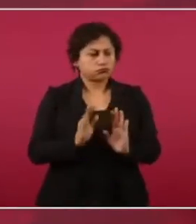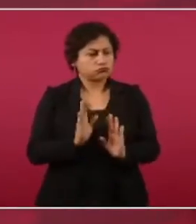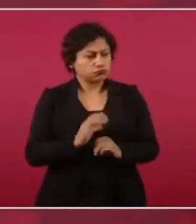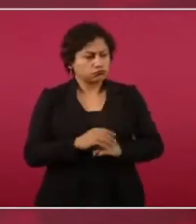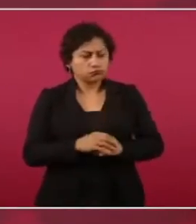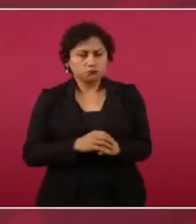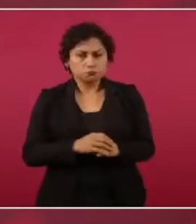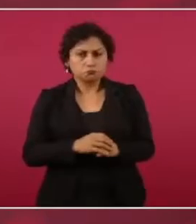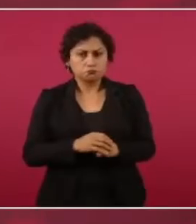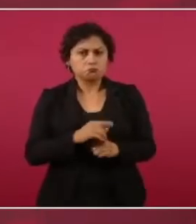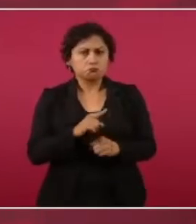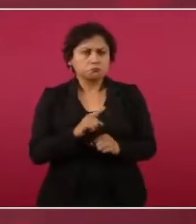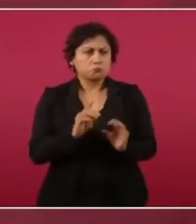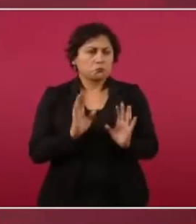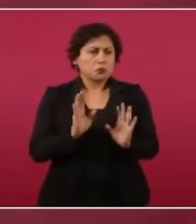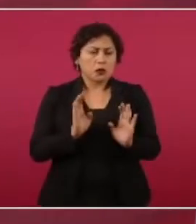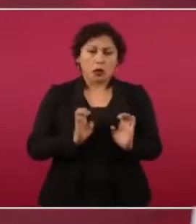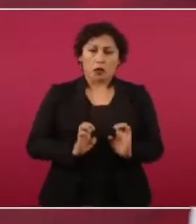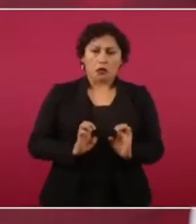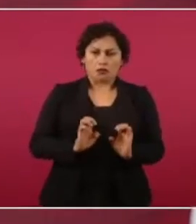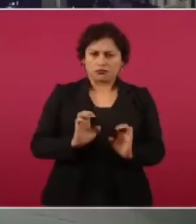vestido de manera informal.